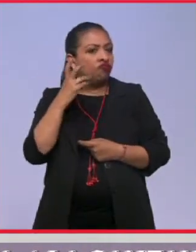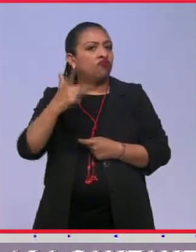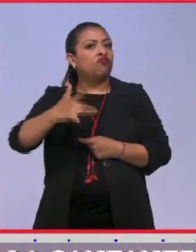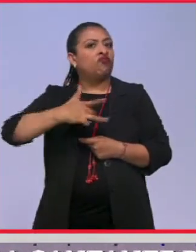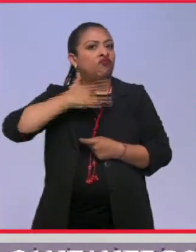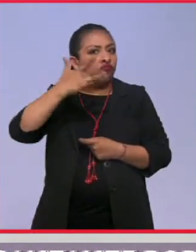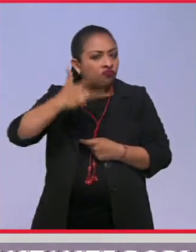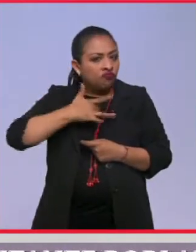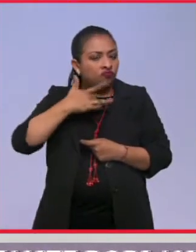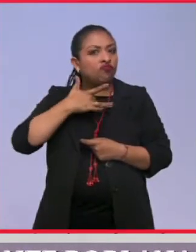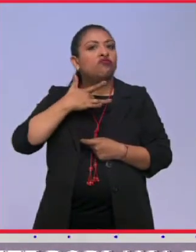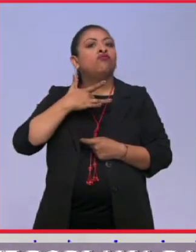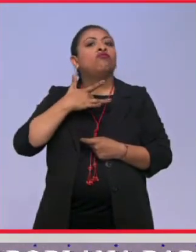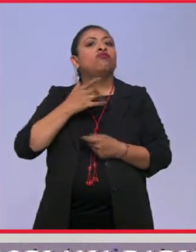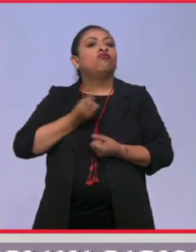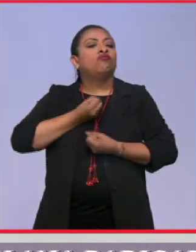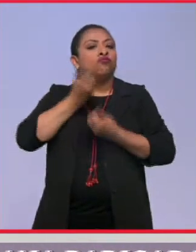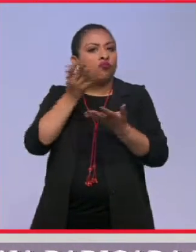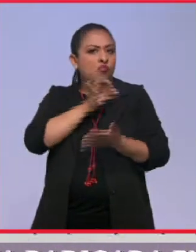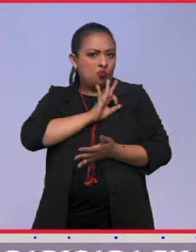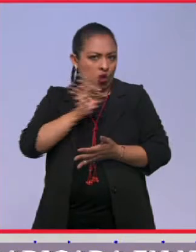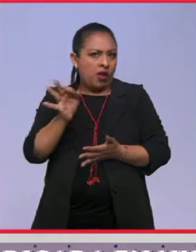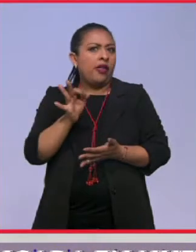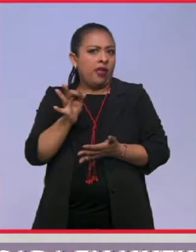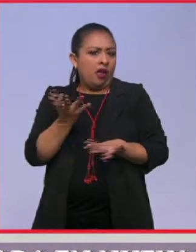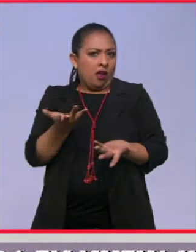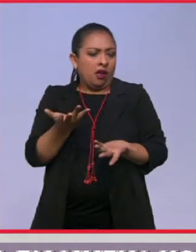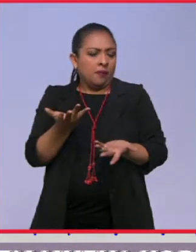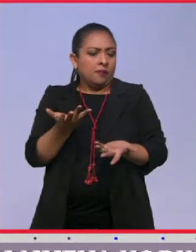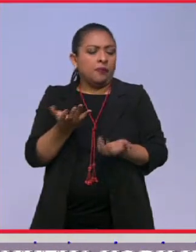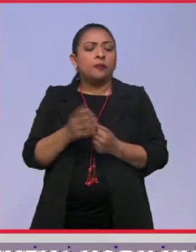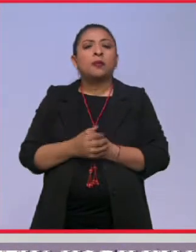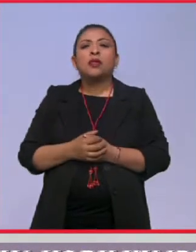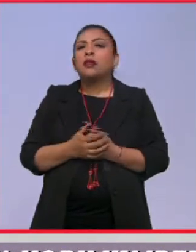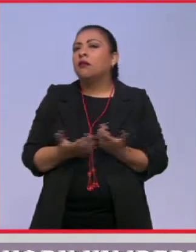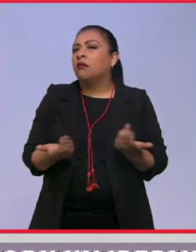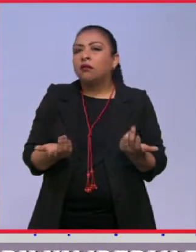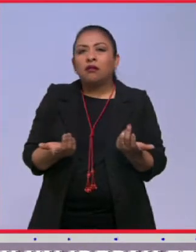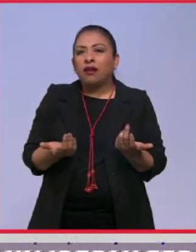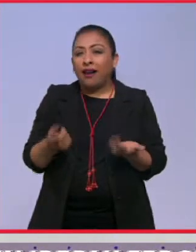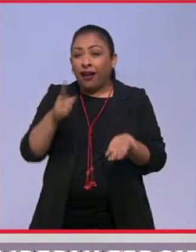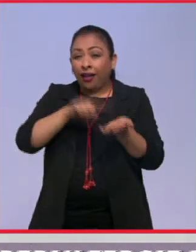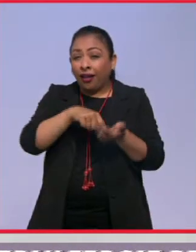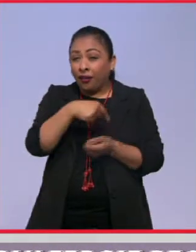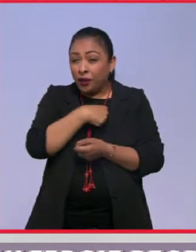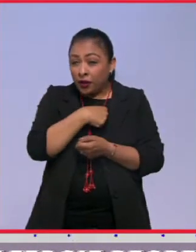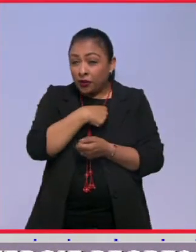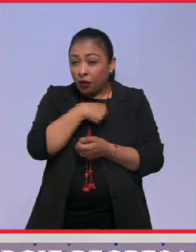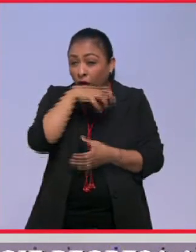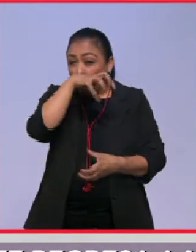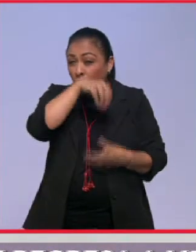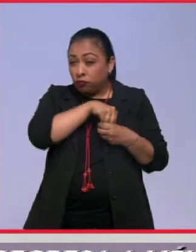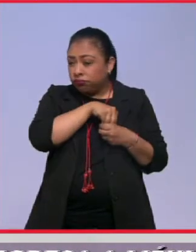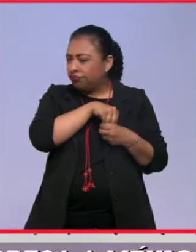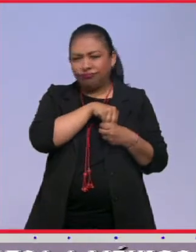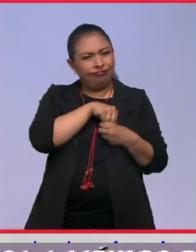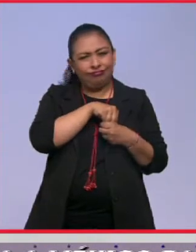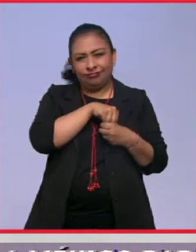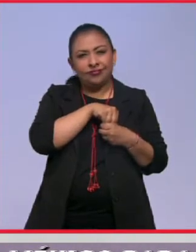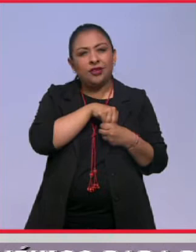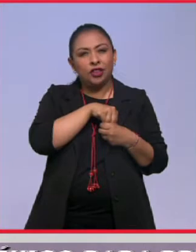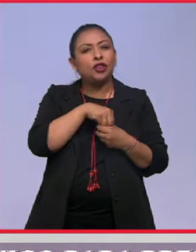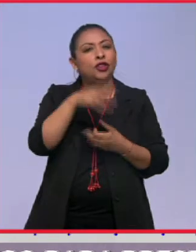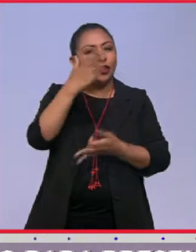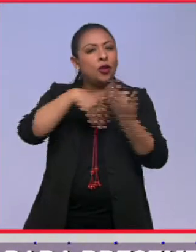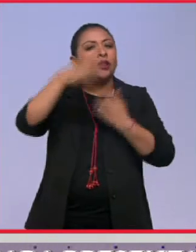percibe, siente, expresa sus emociones. Entonces, pues, no está allí. Todos sabemos que está en el